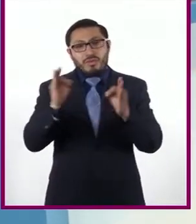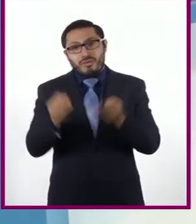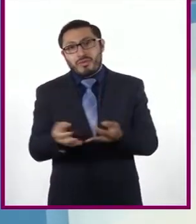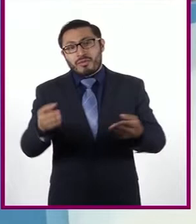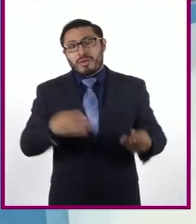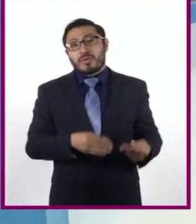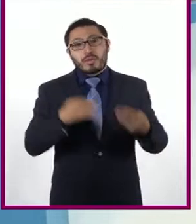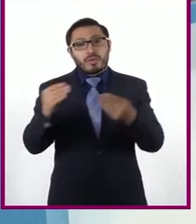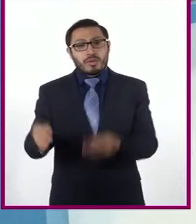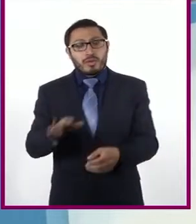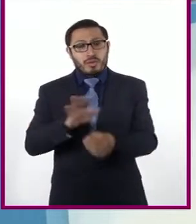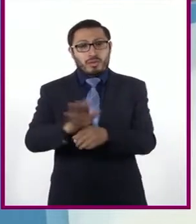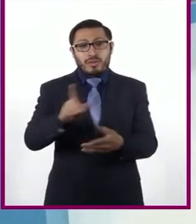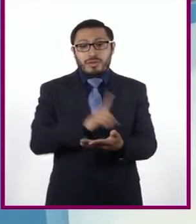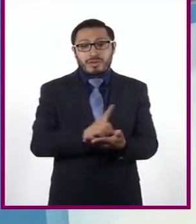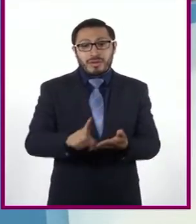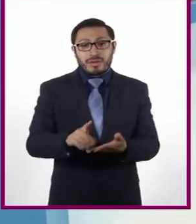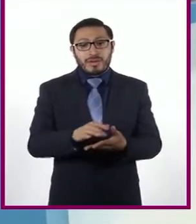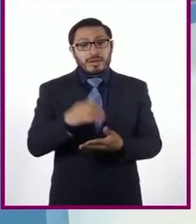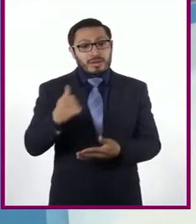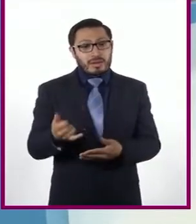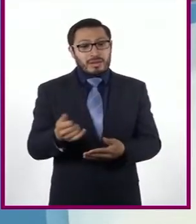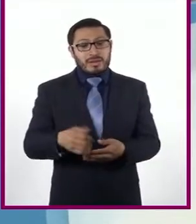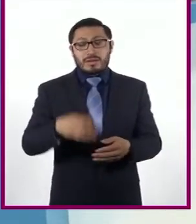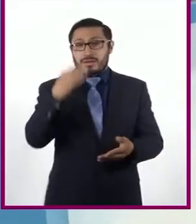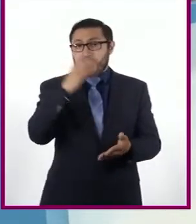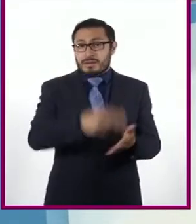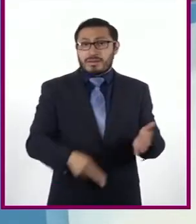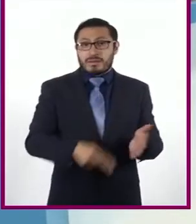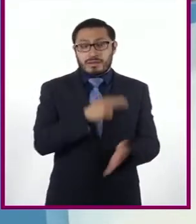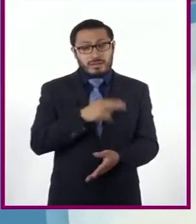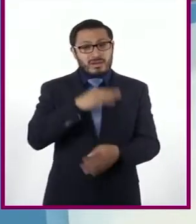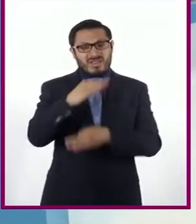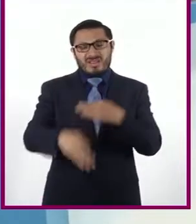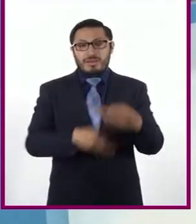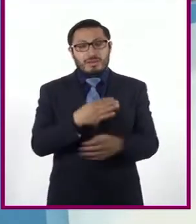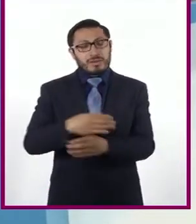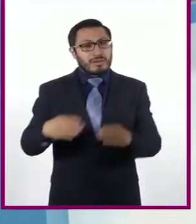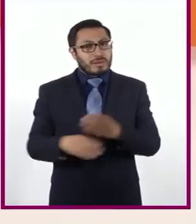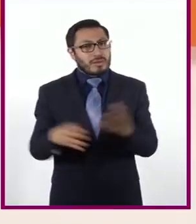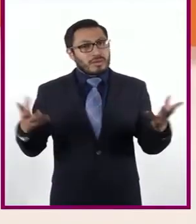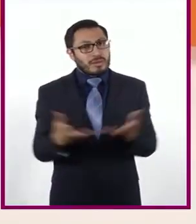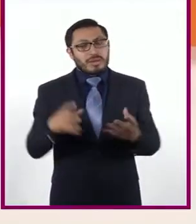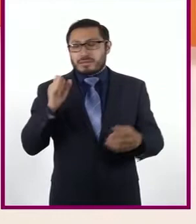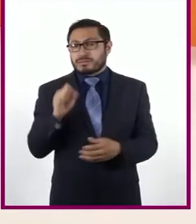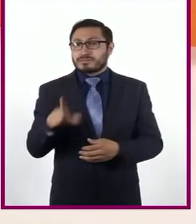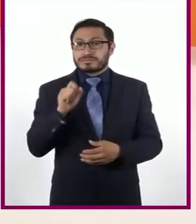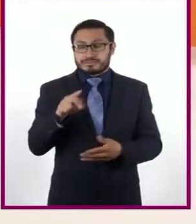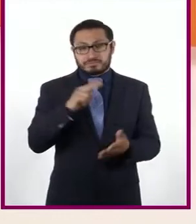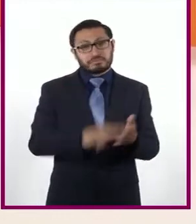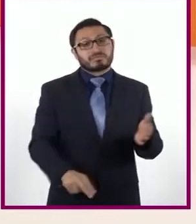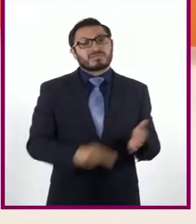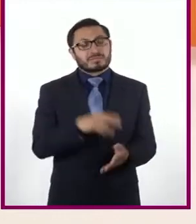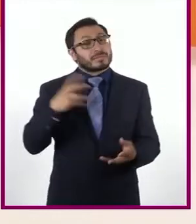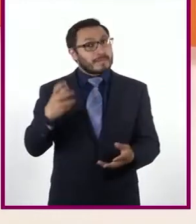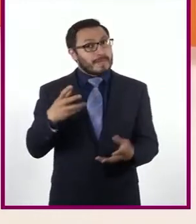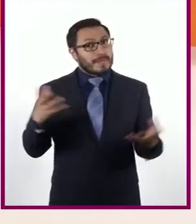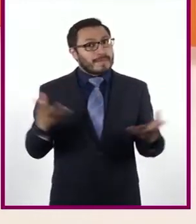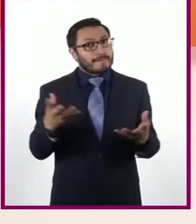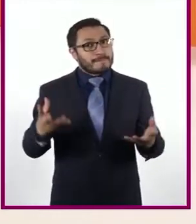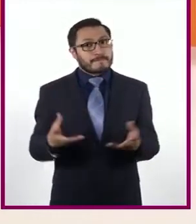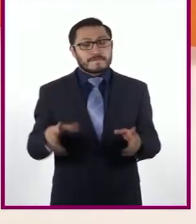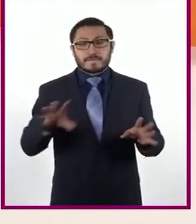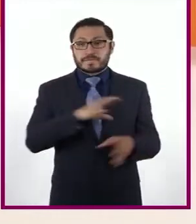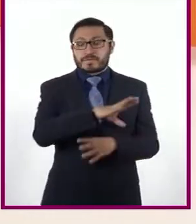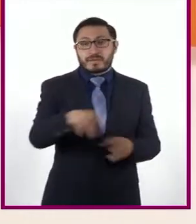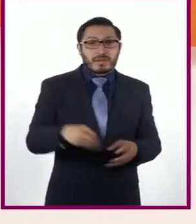transferiréis a él vuestro derecho y autorizaréis todos sus actos de la misma manera. Hecho esto, la multitud así